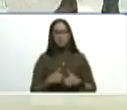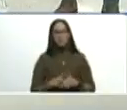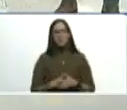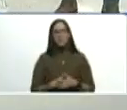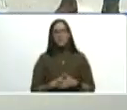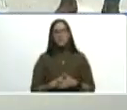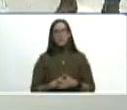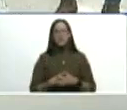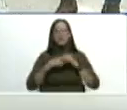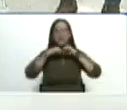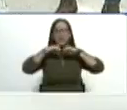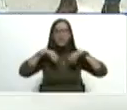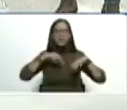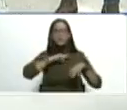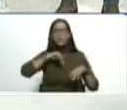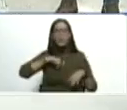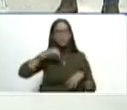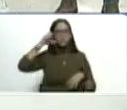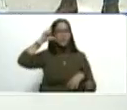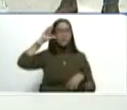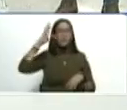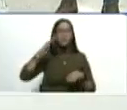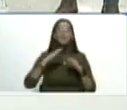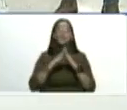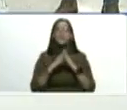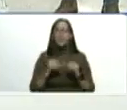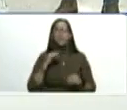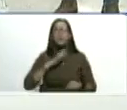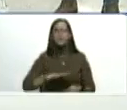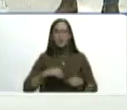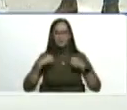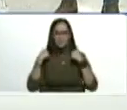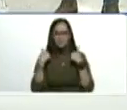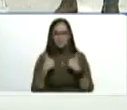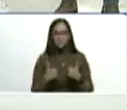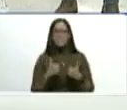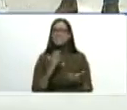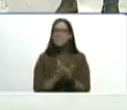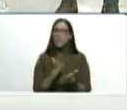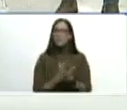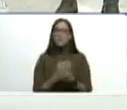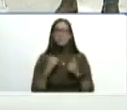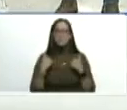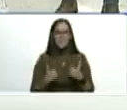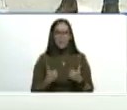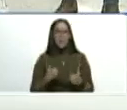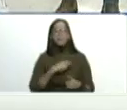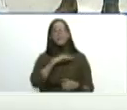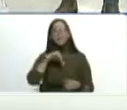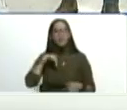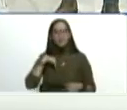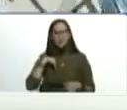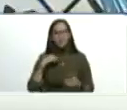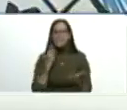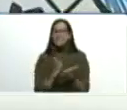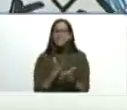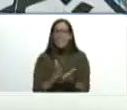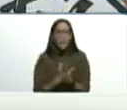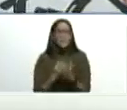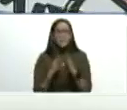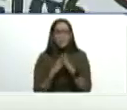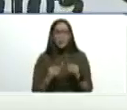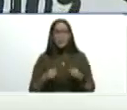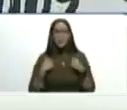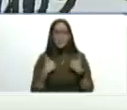las bendiciones de nuestro Dios, todo saldrá siempre bien. Para nosotros, siempre todo